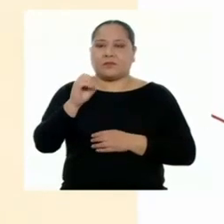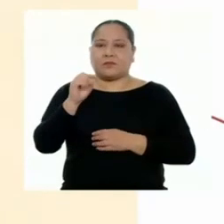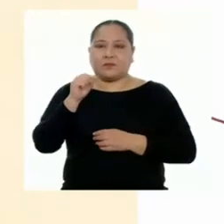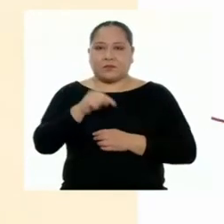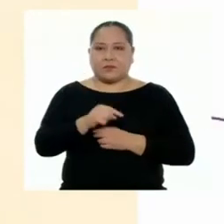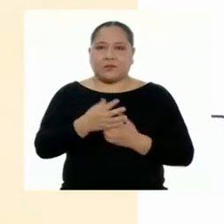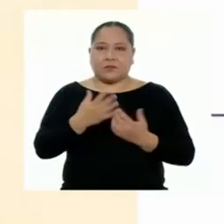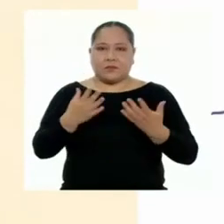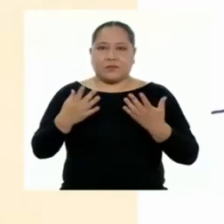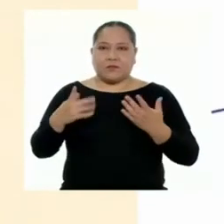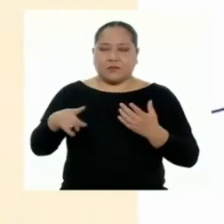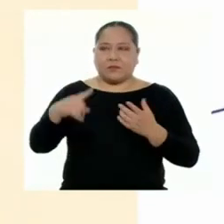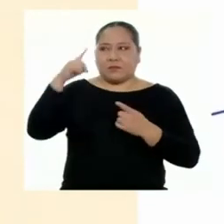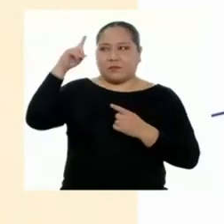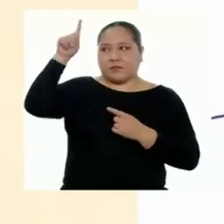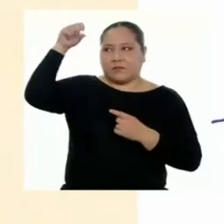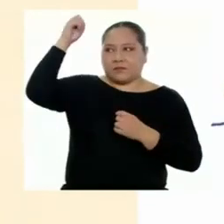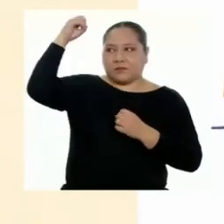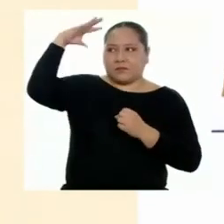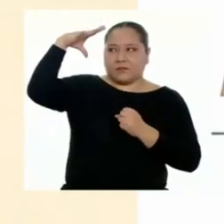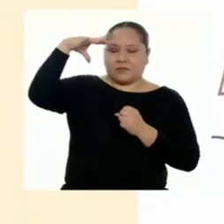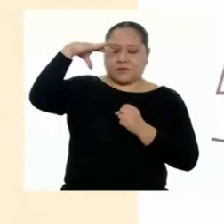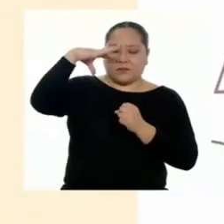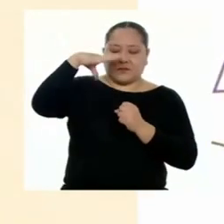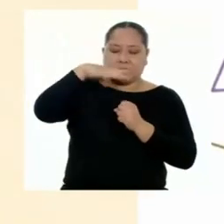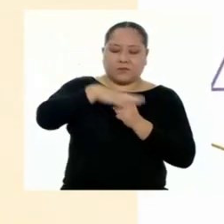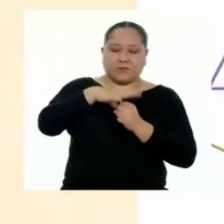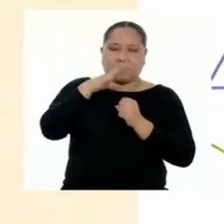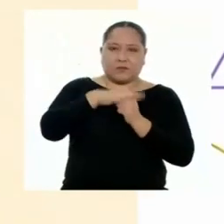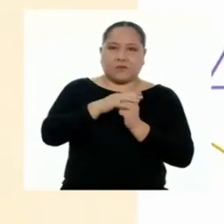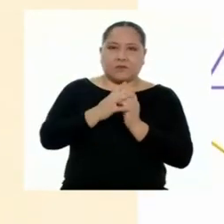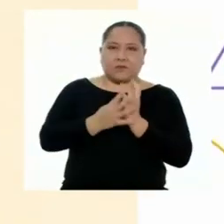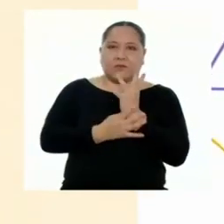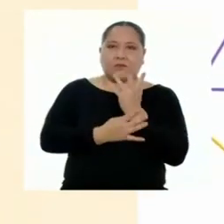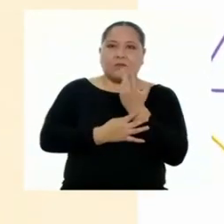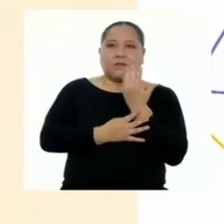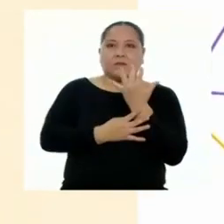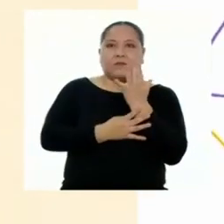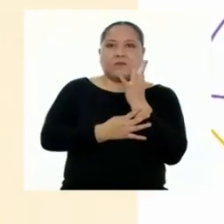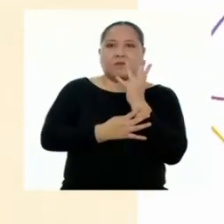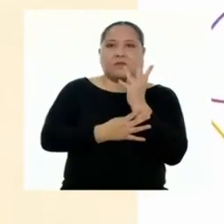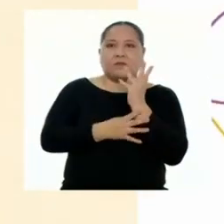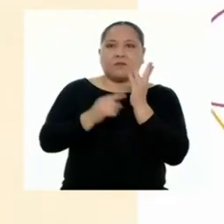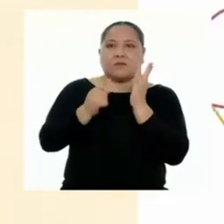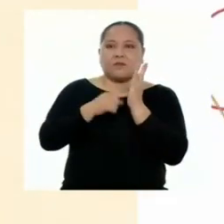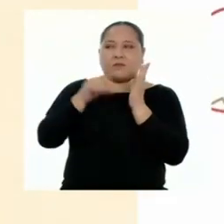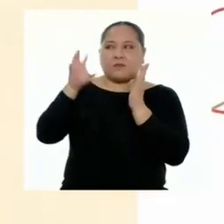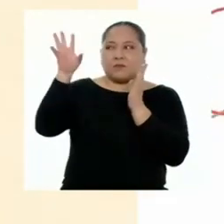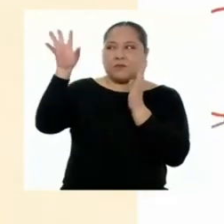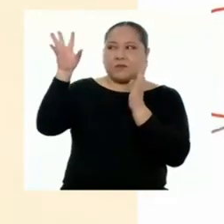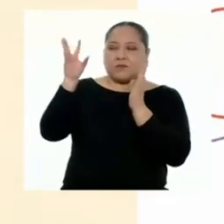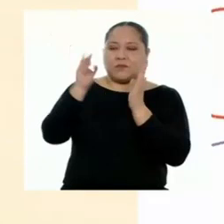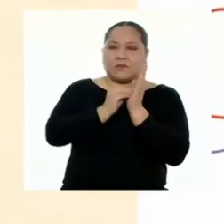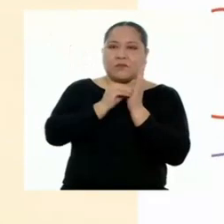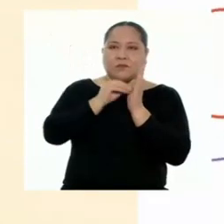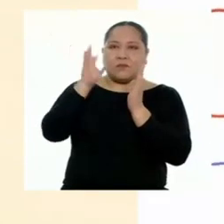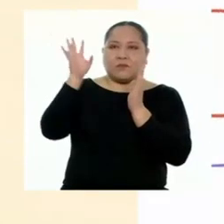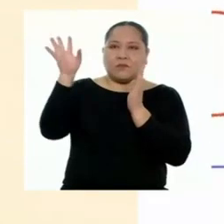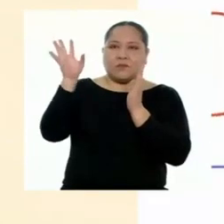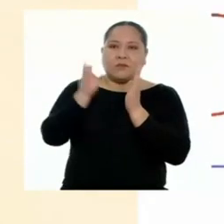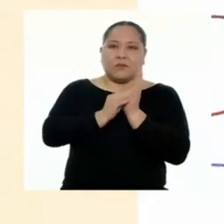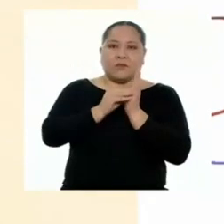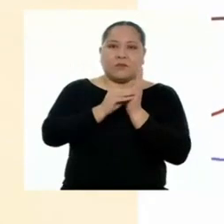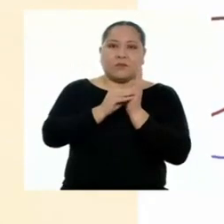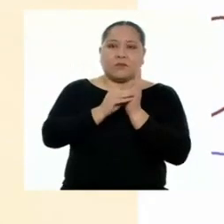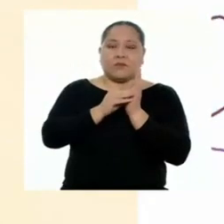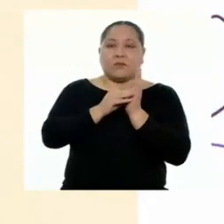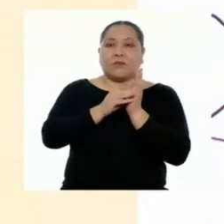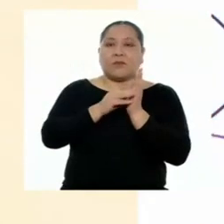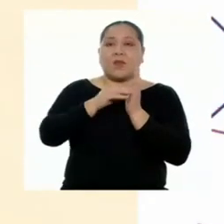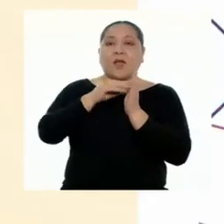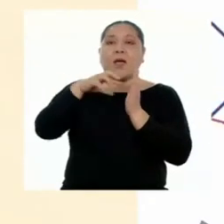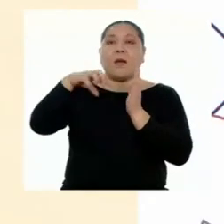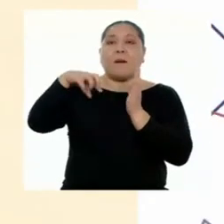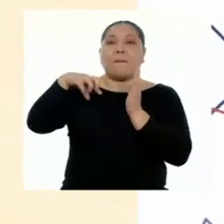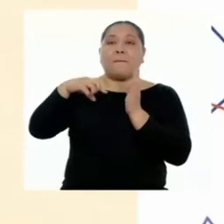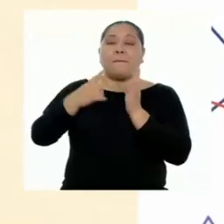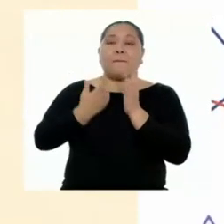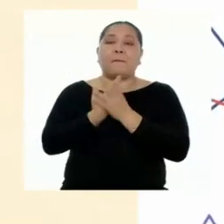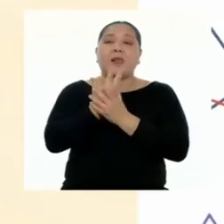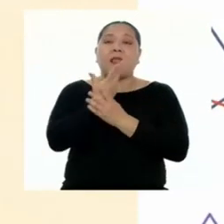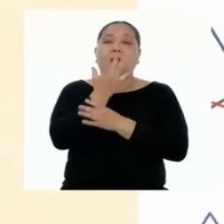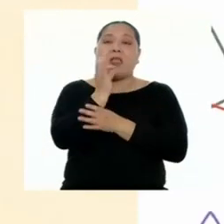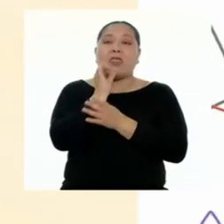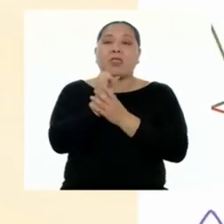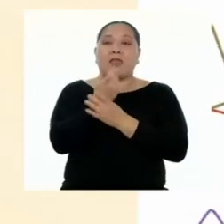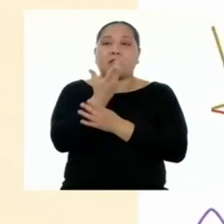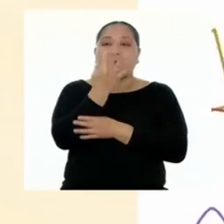que realizan la fotosíntesis. Estos obtienen directamente la energía de la luz solar. En el segundo